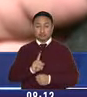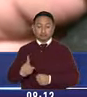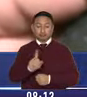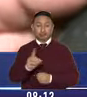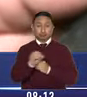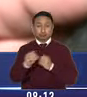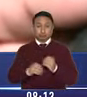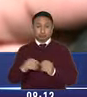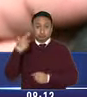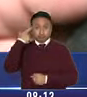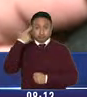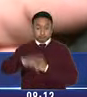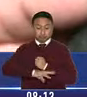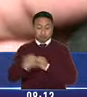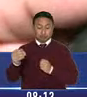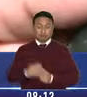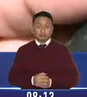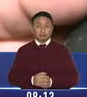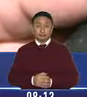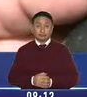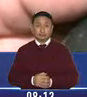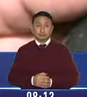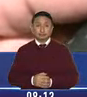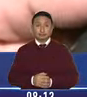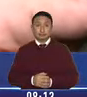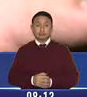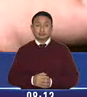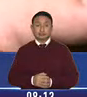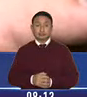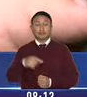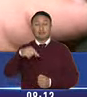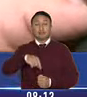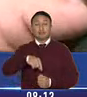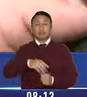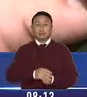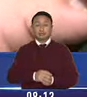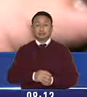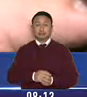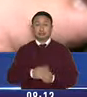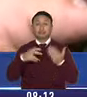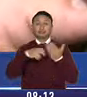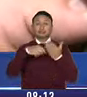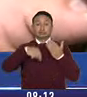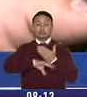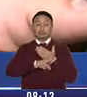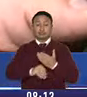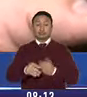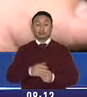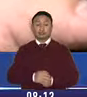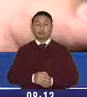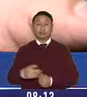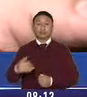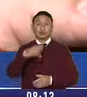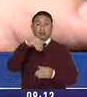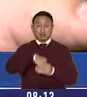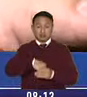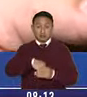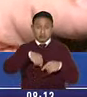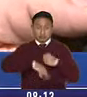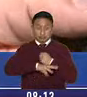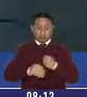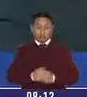oficinas mismo han sido cogidos aquí en los callejones, en las partes de salida del terminal. Nos han robado a las unidades mismo dentro del terminal